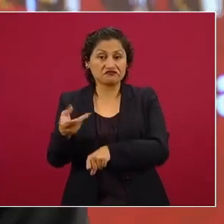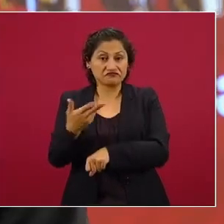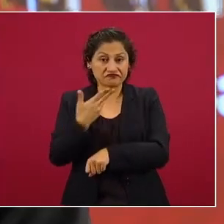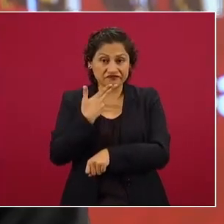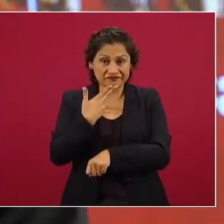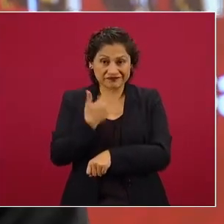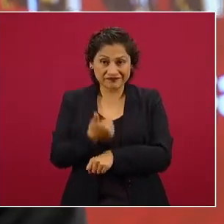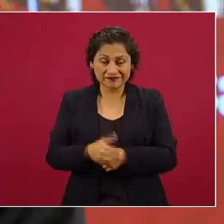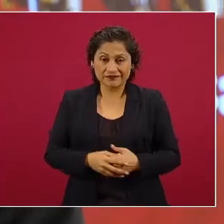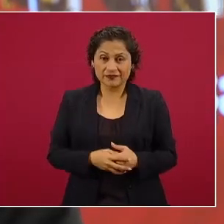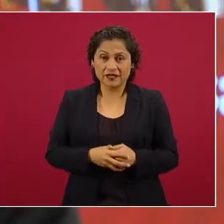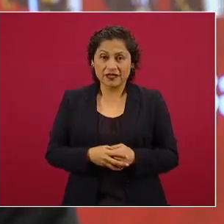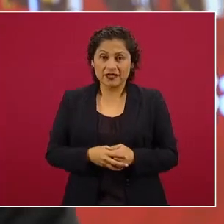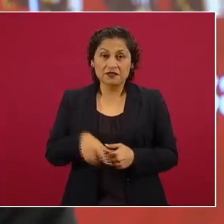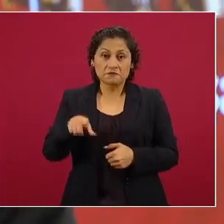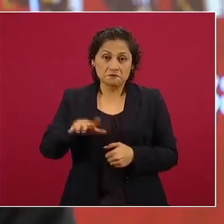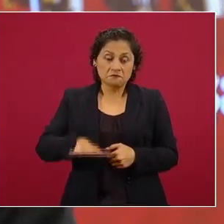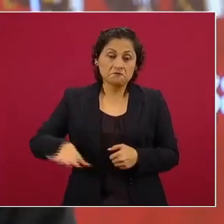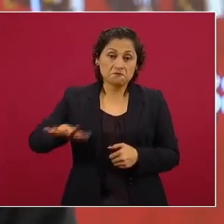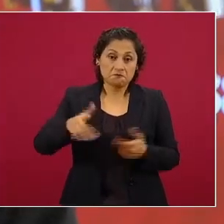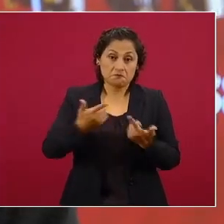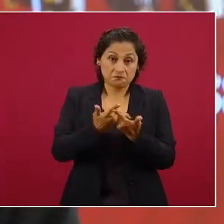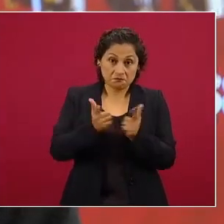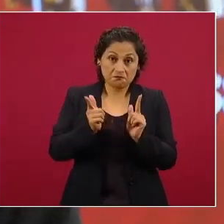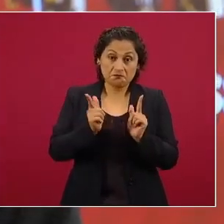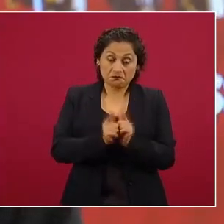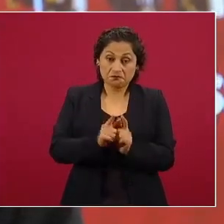están desconcertados